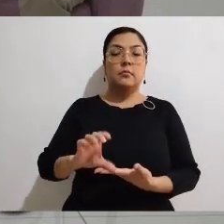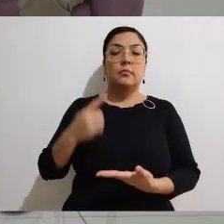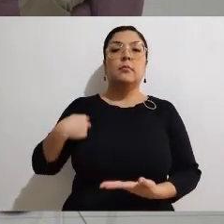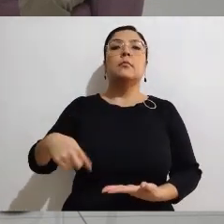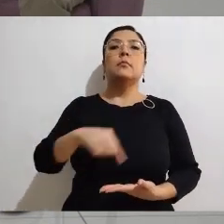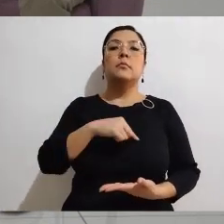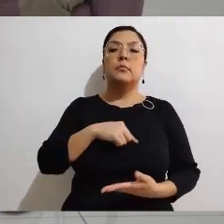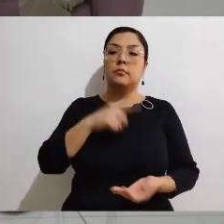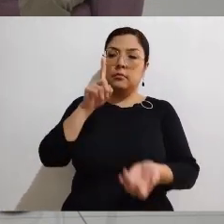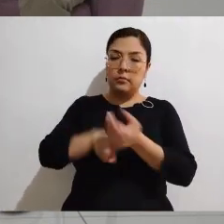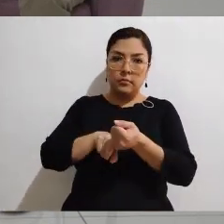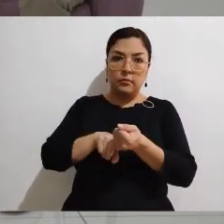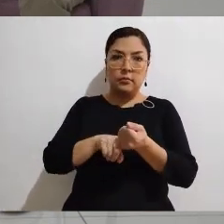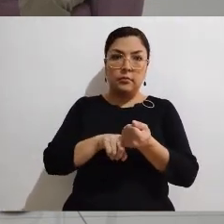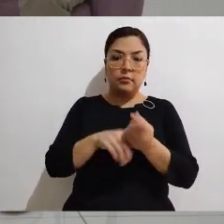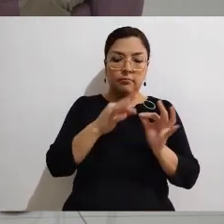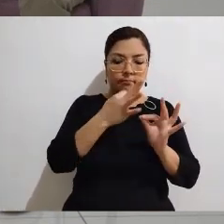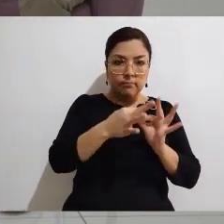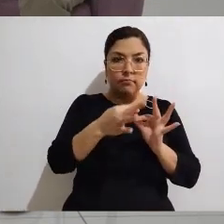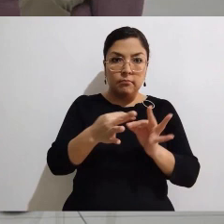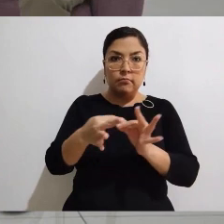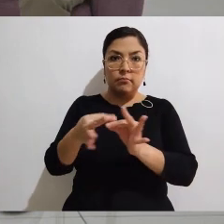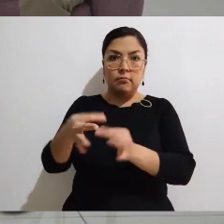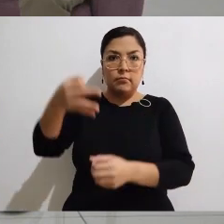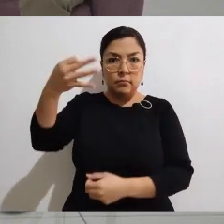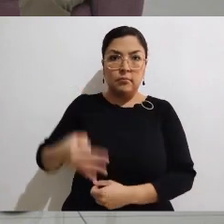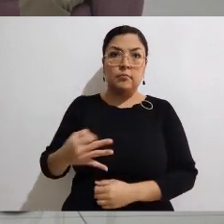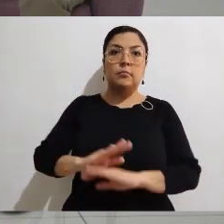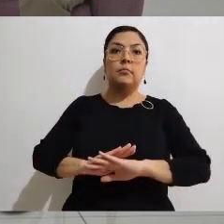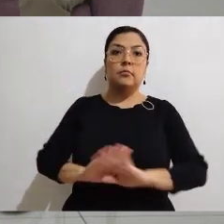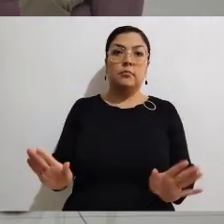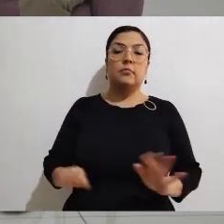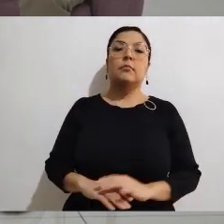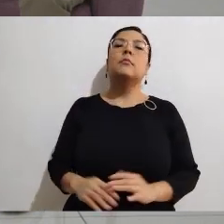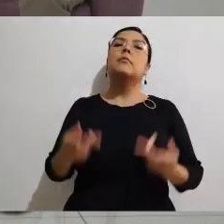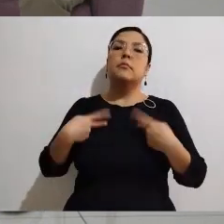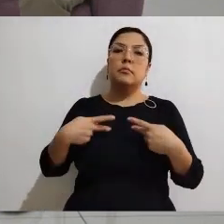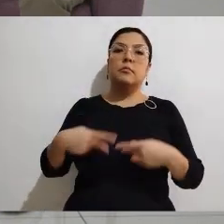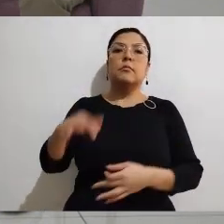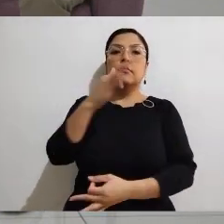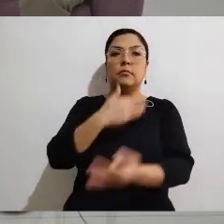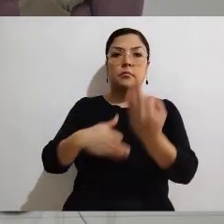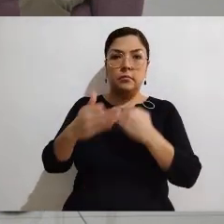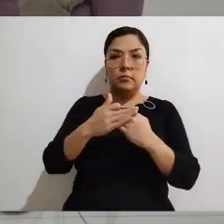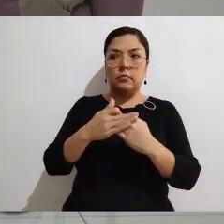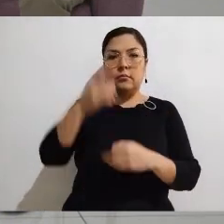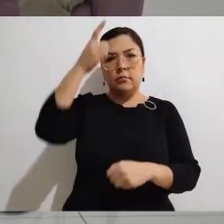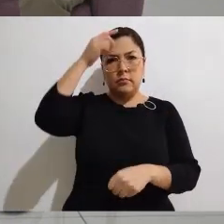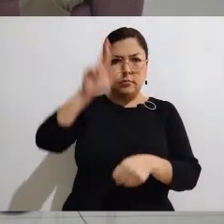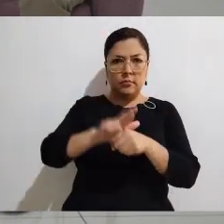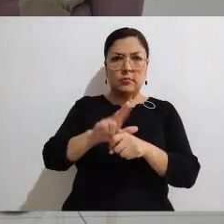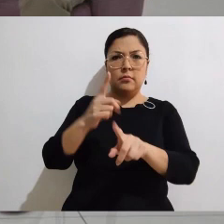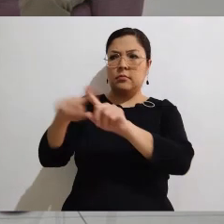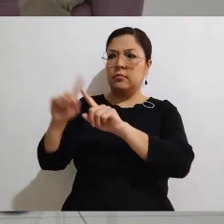sus órganos internos, de sus direcciones ejecutivas, unidades técnicas y naturalmente el personal que está siempre